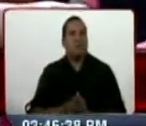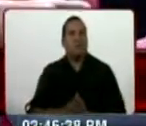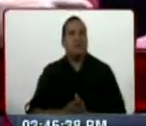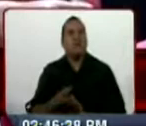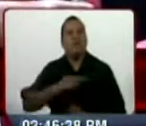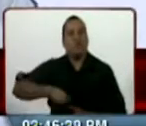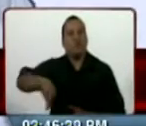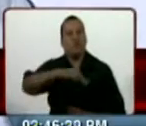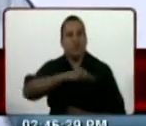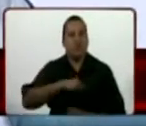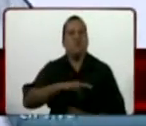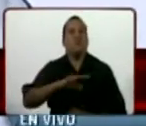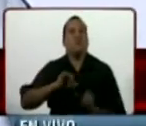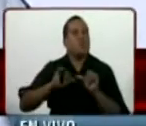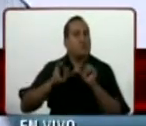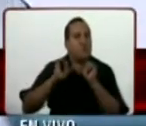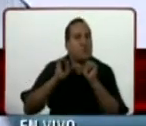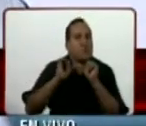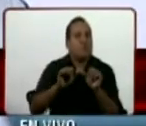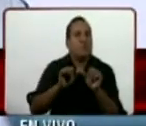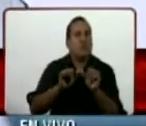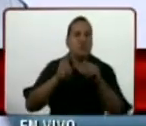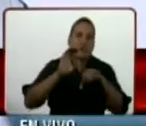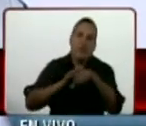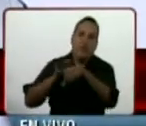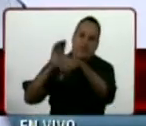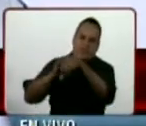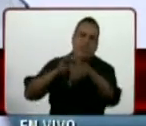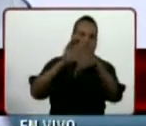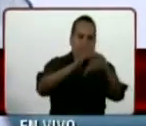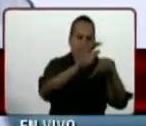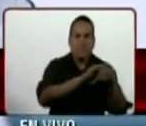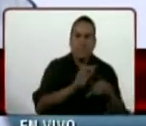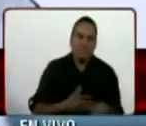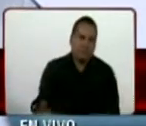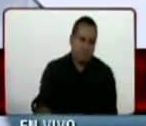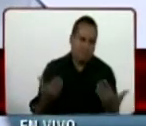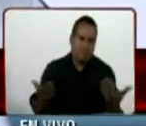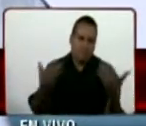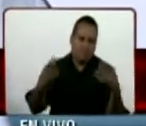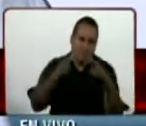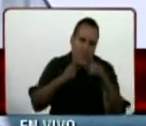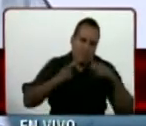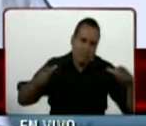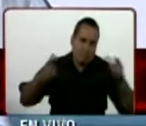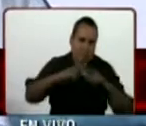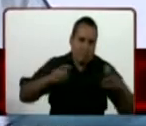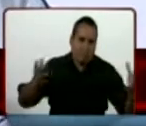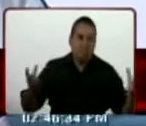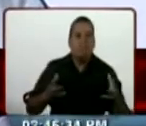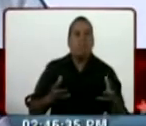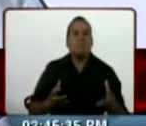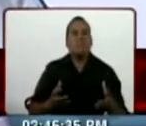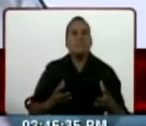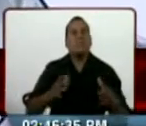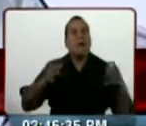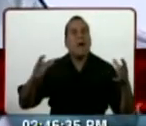nosotros seguiremos convocando y vamos a convocar aún más. El gran polo patriótico